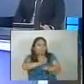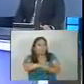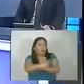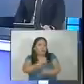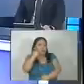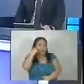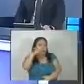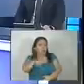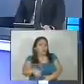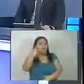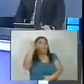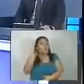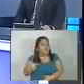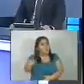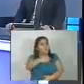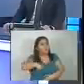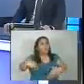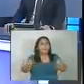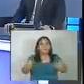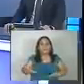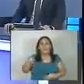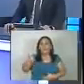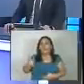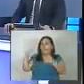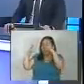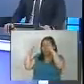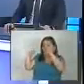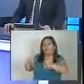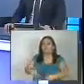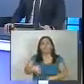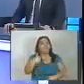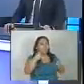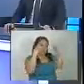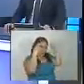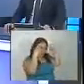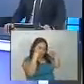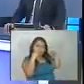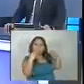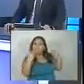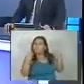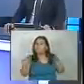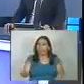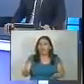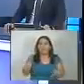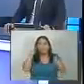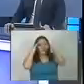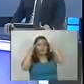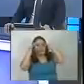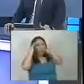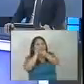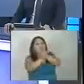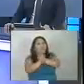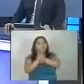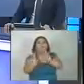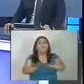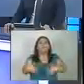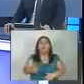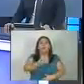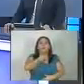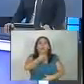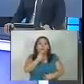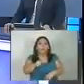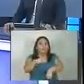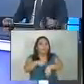importantes de este día, bienvenidos Néstor, buenas noches. Buenas noches Roxana y amigos televidentes, que gusto que está con nosotros por supuesto para informarse en los